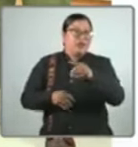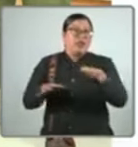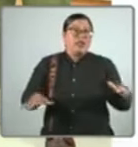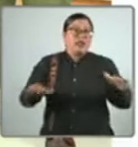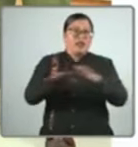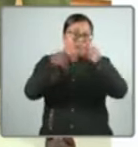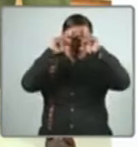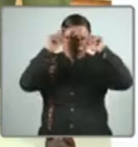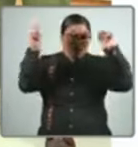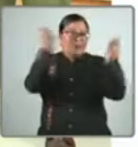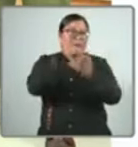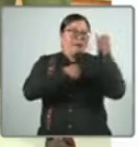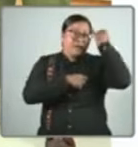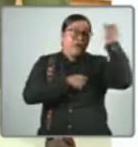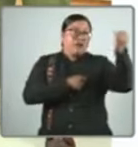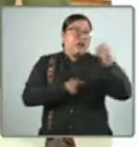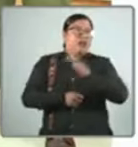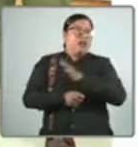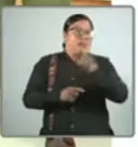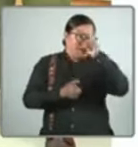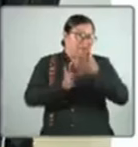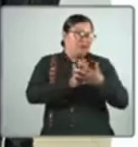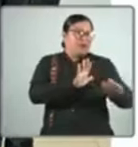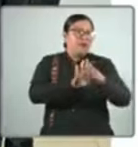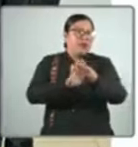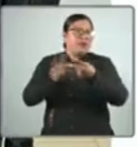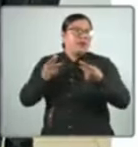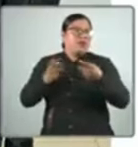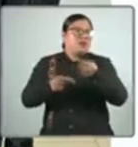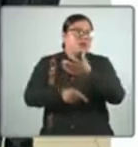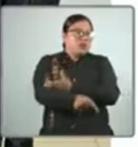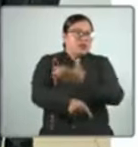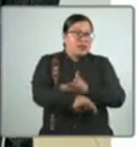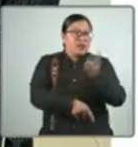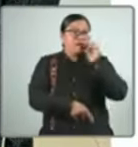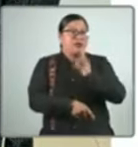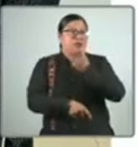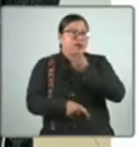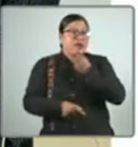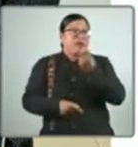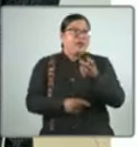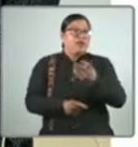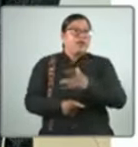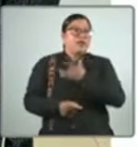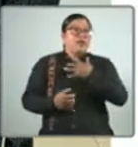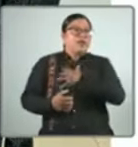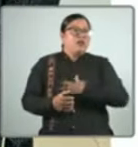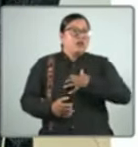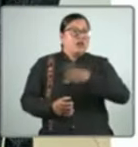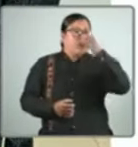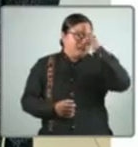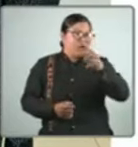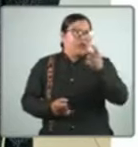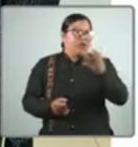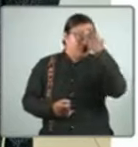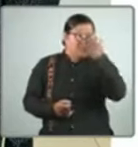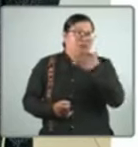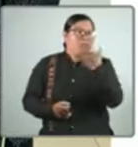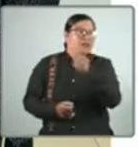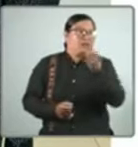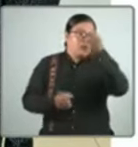la mentalidad y la ideología, que contagien a sus demás compañeras, compañeros, y que se eleve aún más a través de este talento y